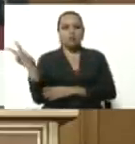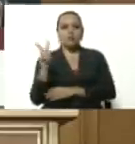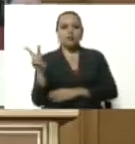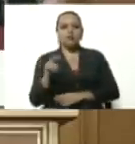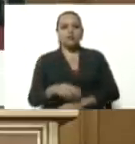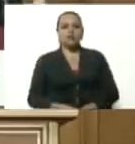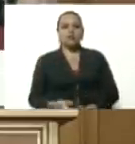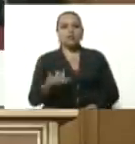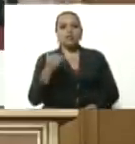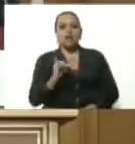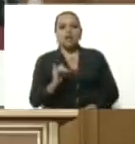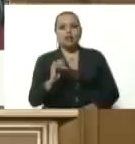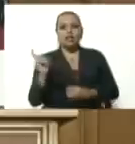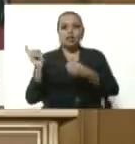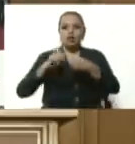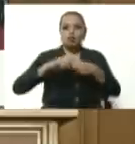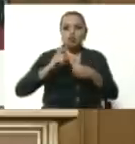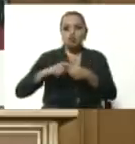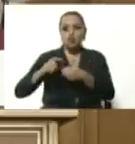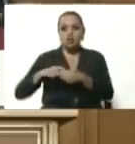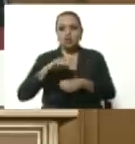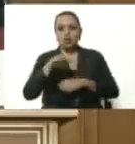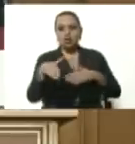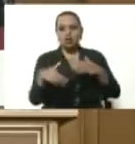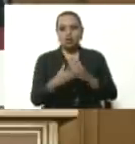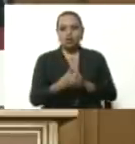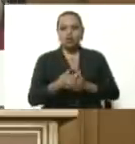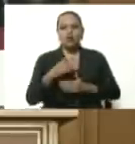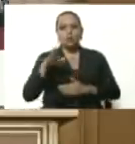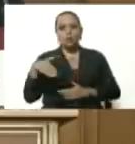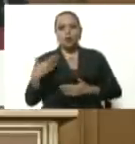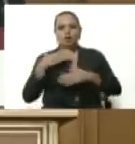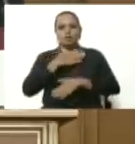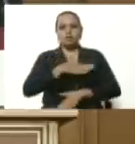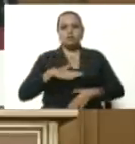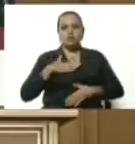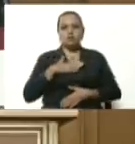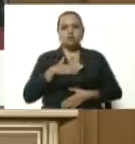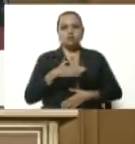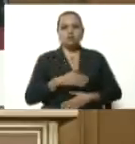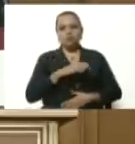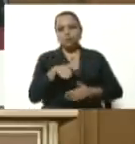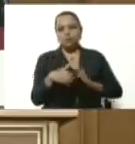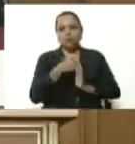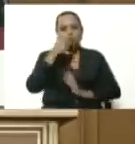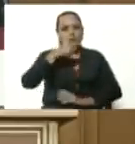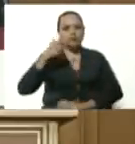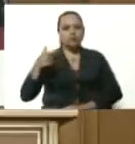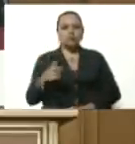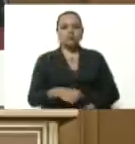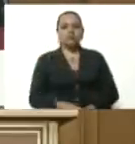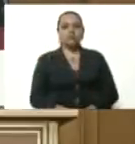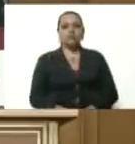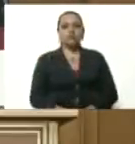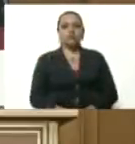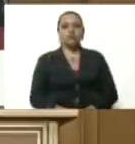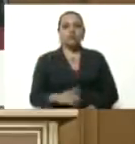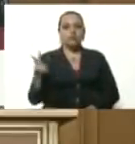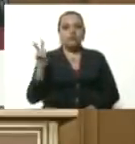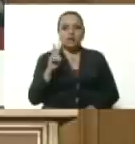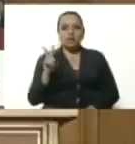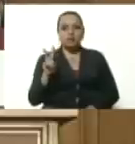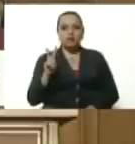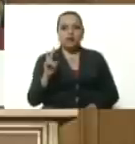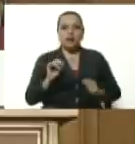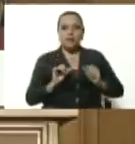sea incluyente para todas las partes y que sea satisfactorio y cómodo para todas las partes. Venezuela se instaló en